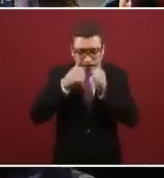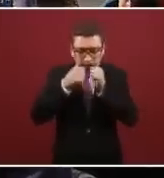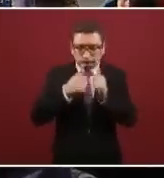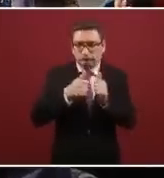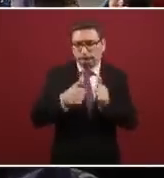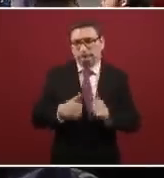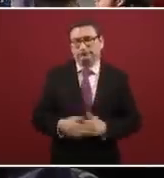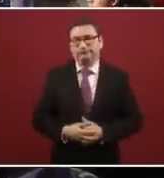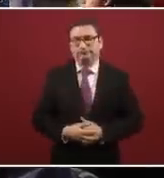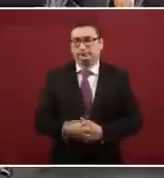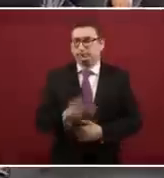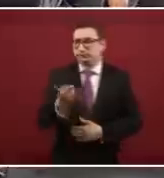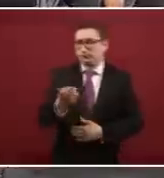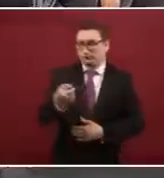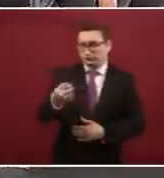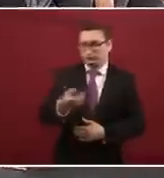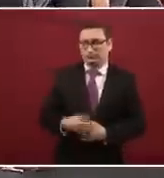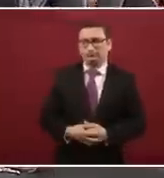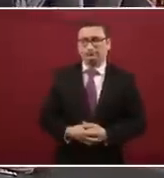Ustedes dos.